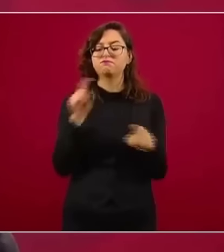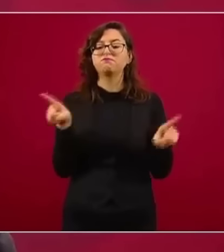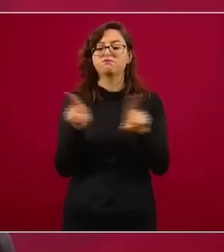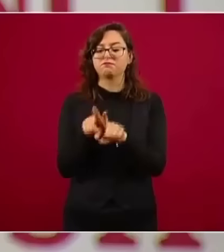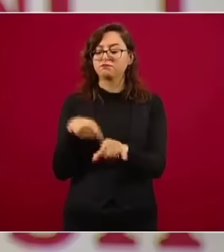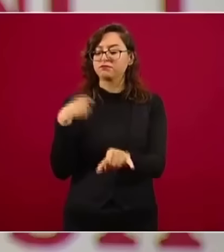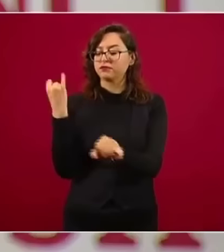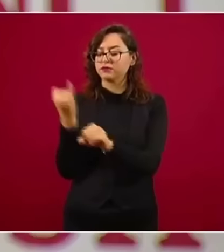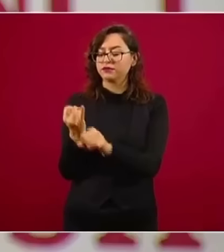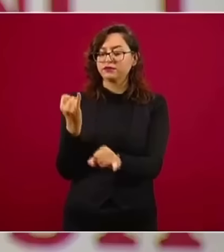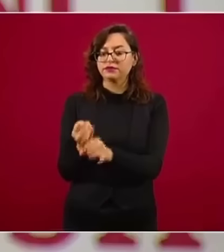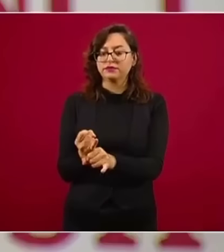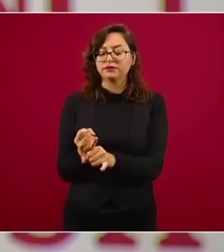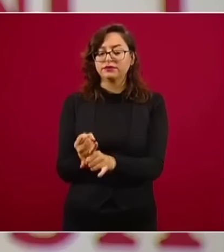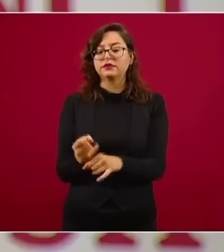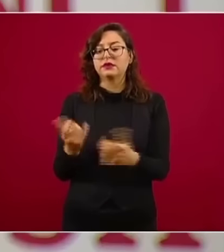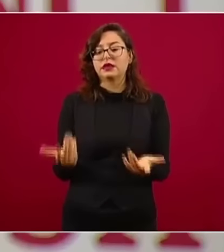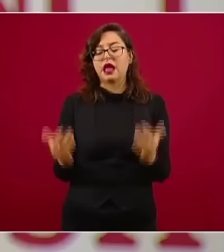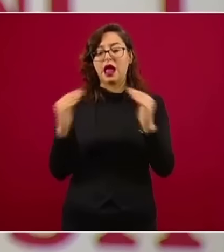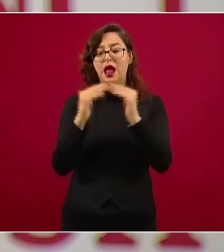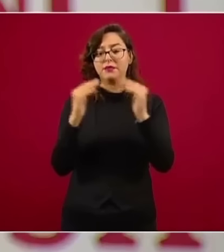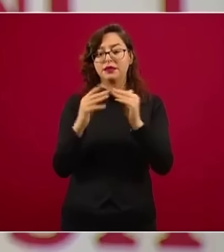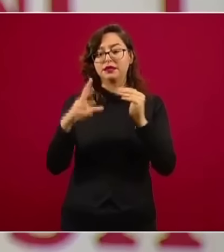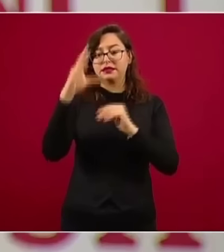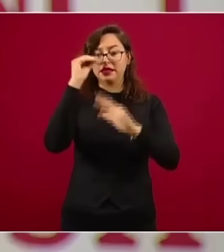en la página